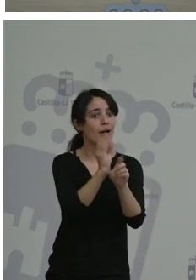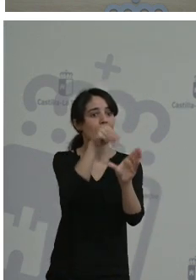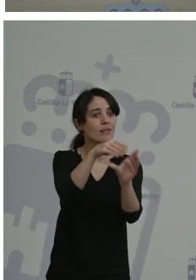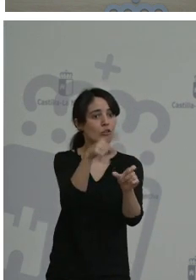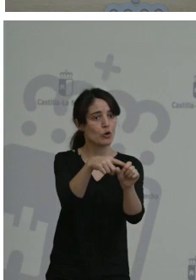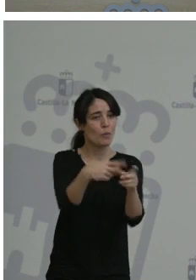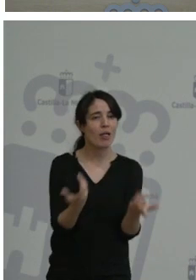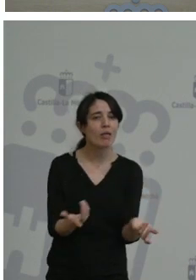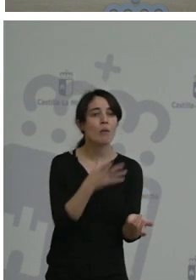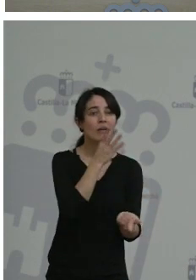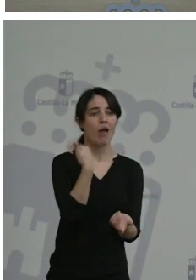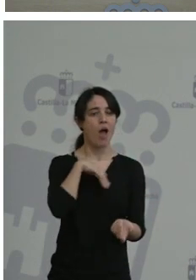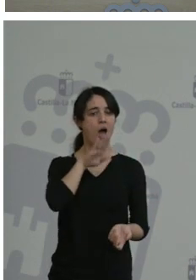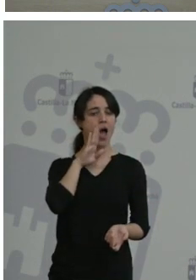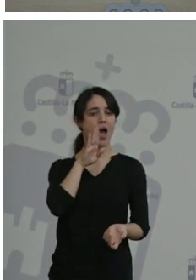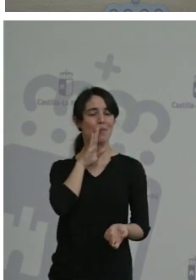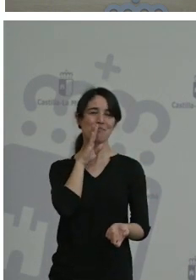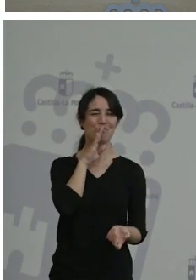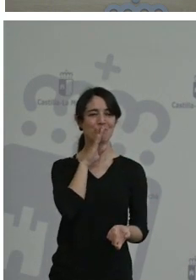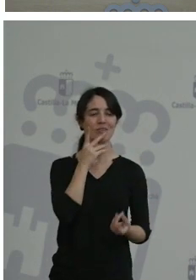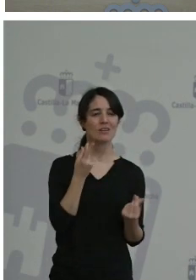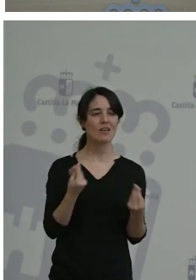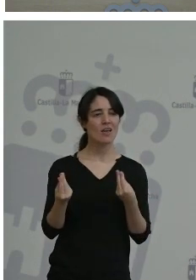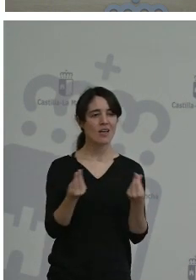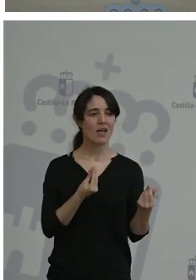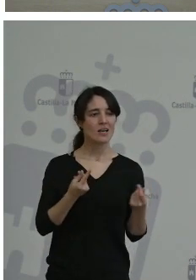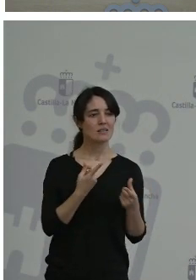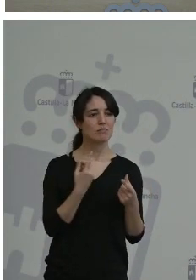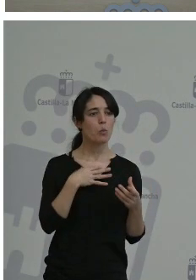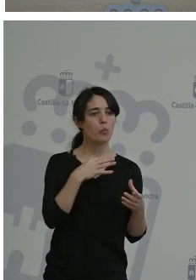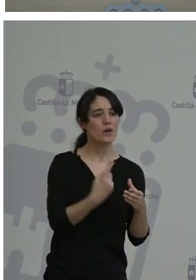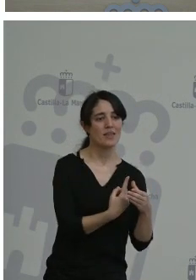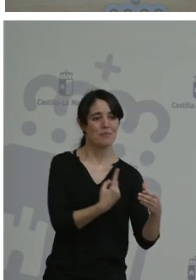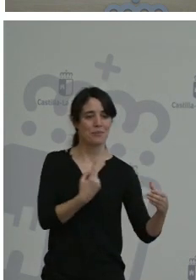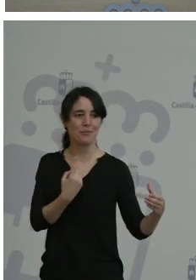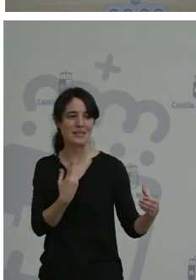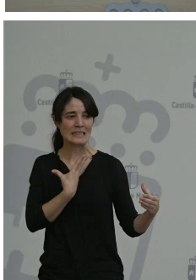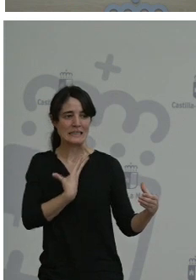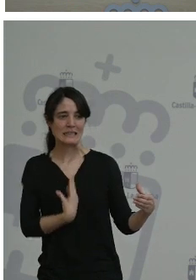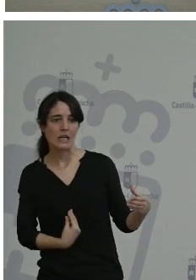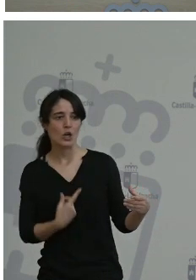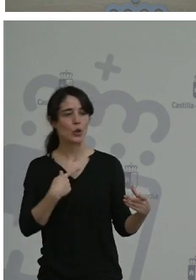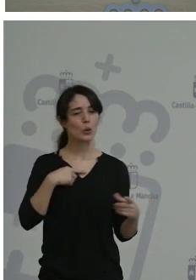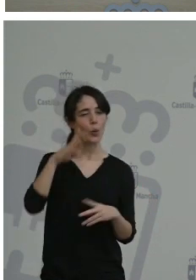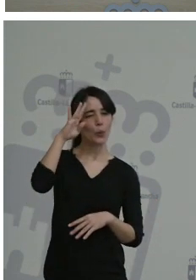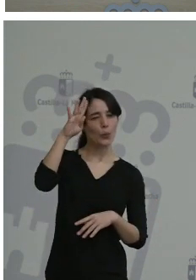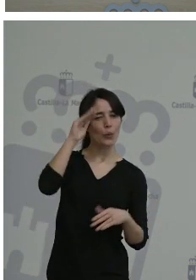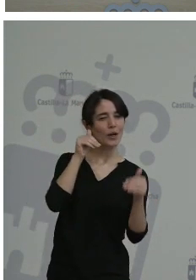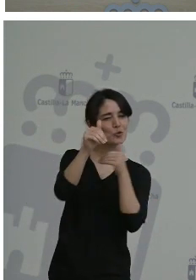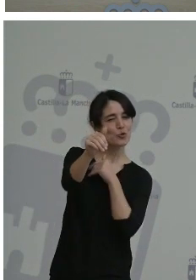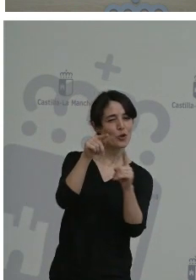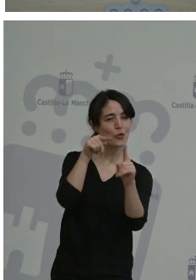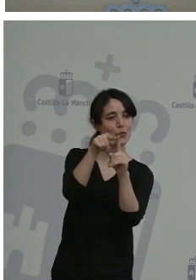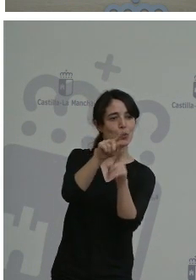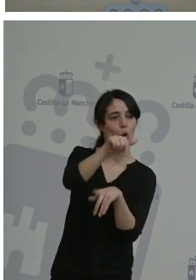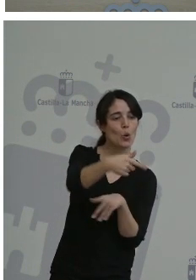ese desarraigo que se puede generar. Sí, yo tengo expectativas de incorporarme en un determinado sitio, resulta que luego la